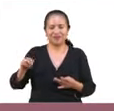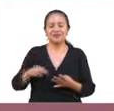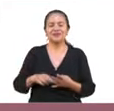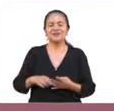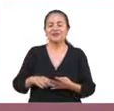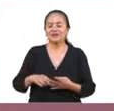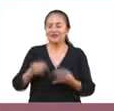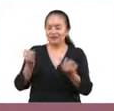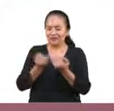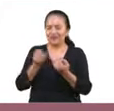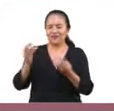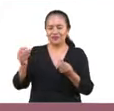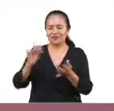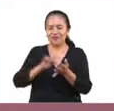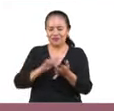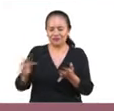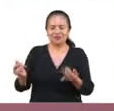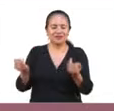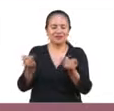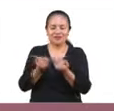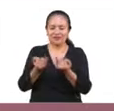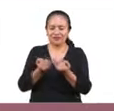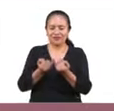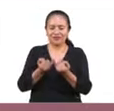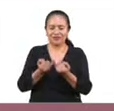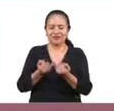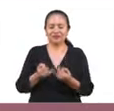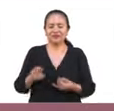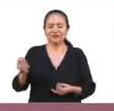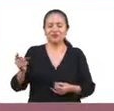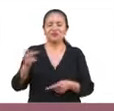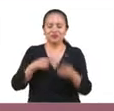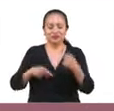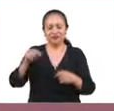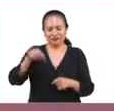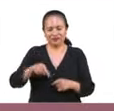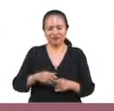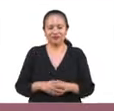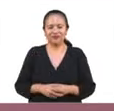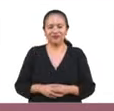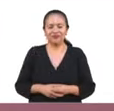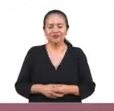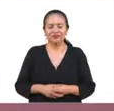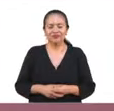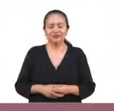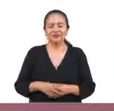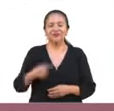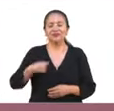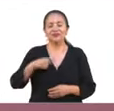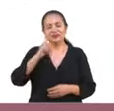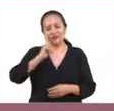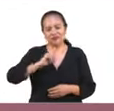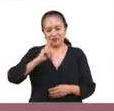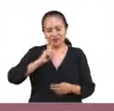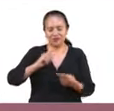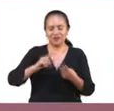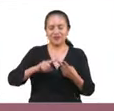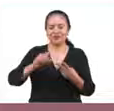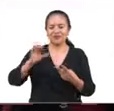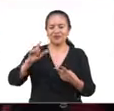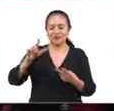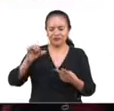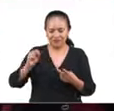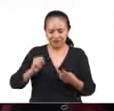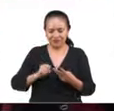Yasmán Silverman, muchas gracias también, muchísimas gracias por su presencia. Y a nuestras sembradoras Elsie Bautista